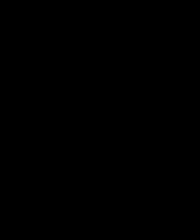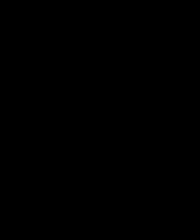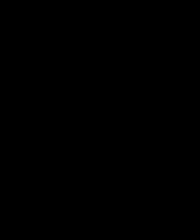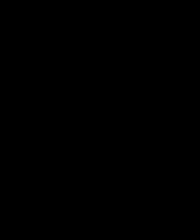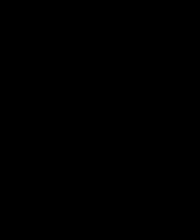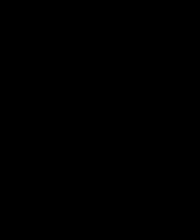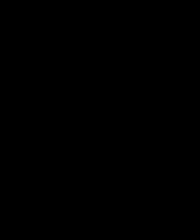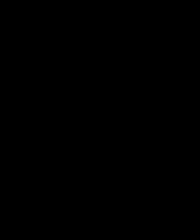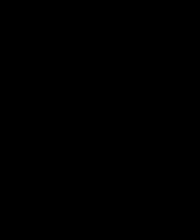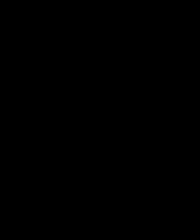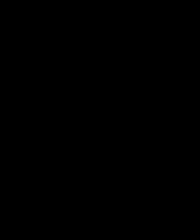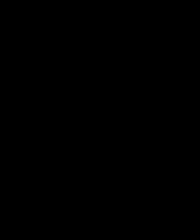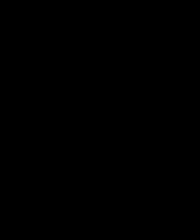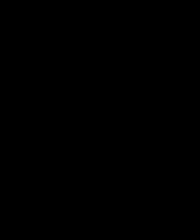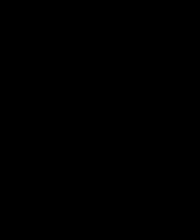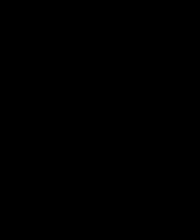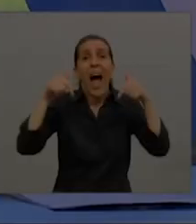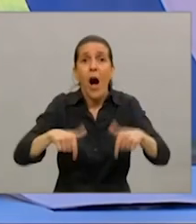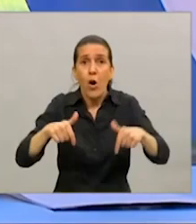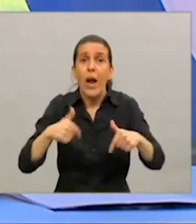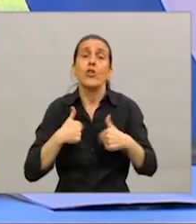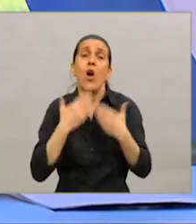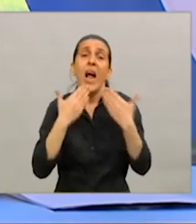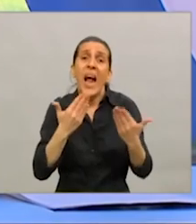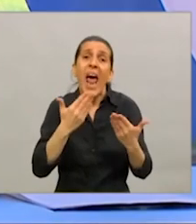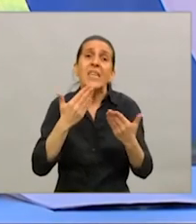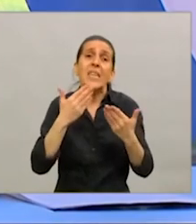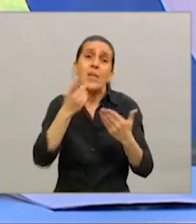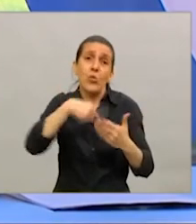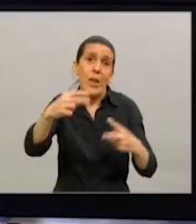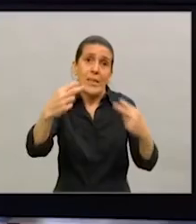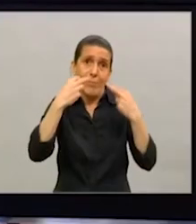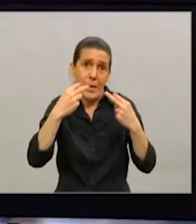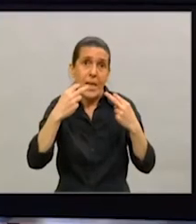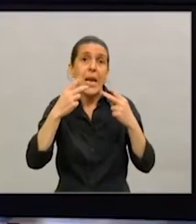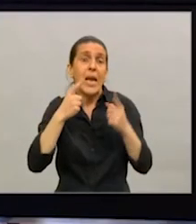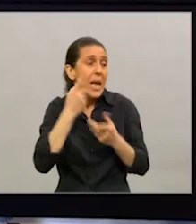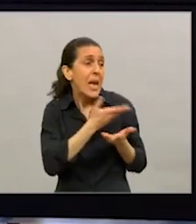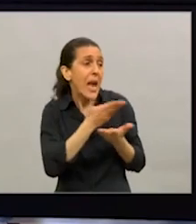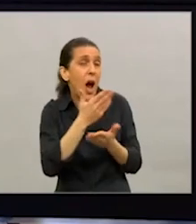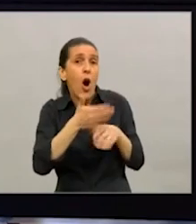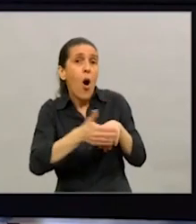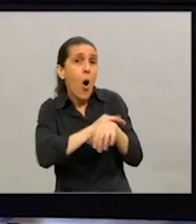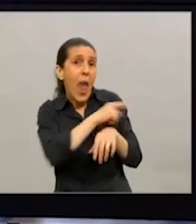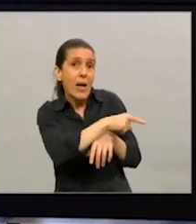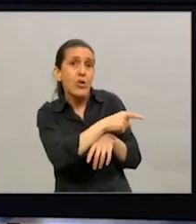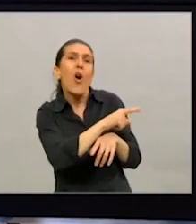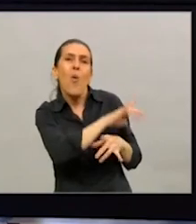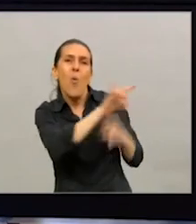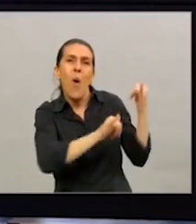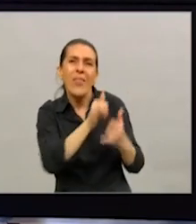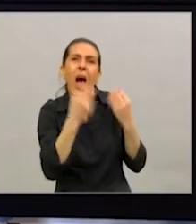con Larreta en las conferencias, digamos, cuando mostramos acuerdos interpartidarios, los